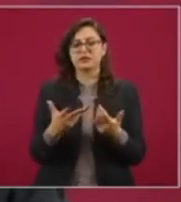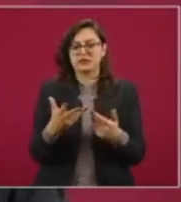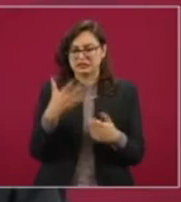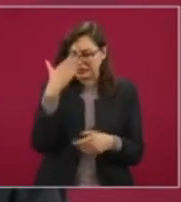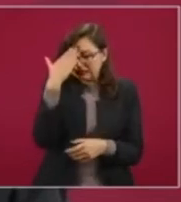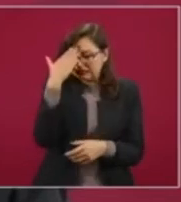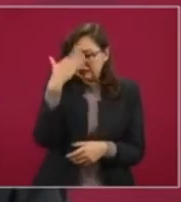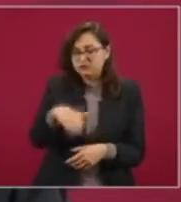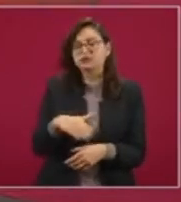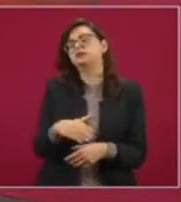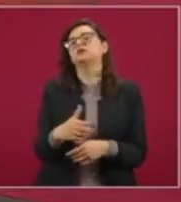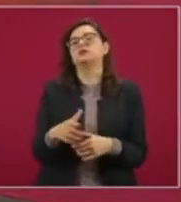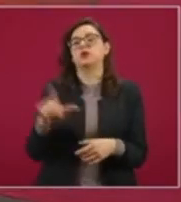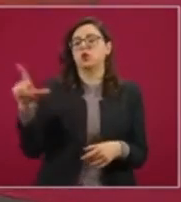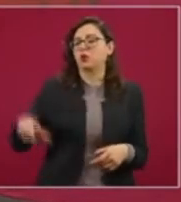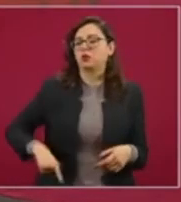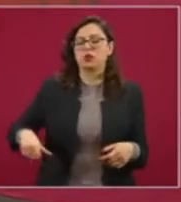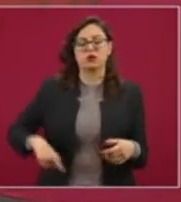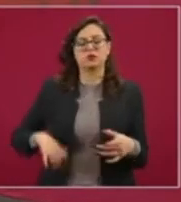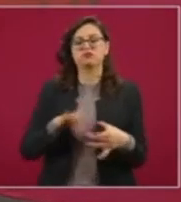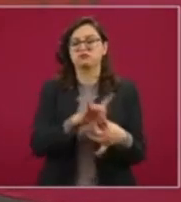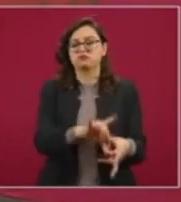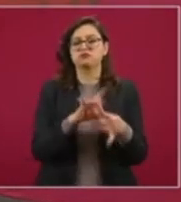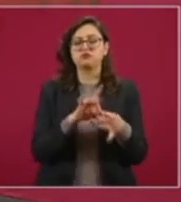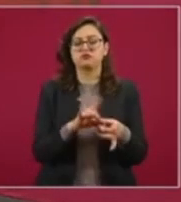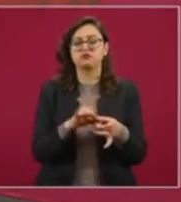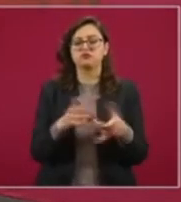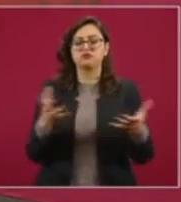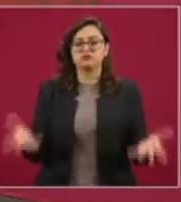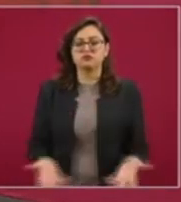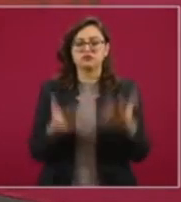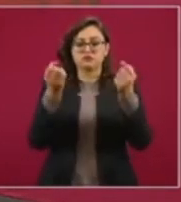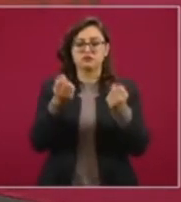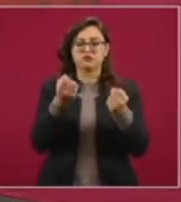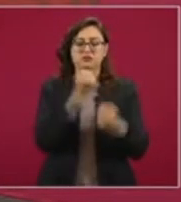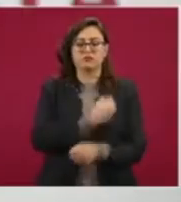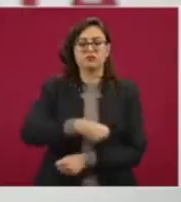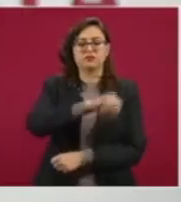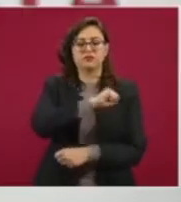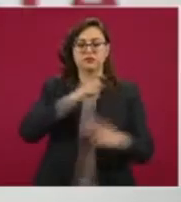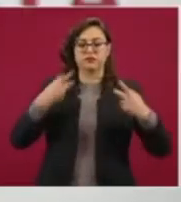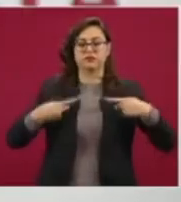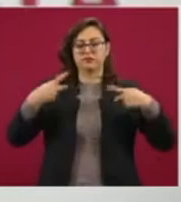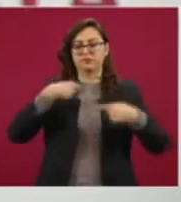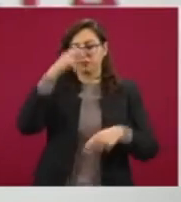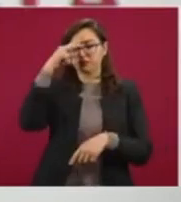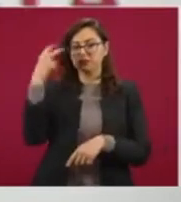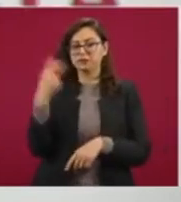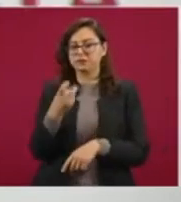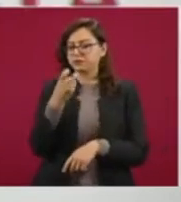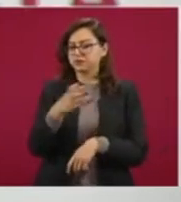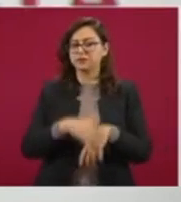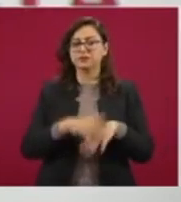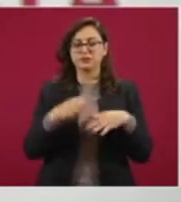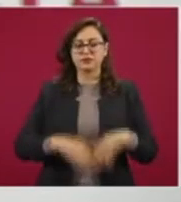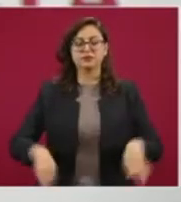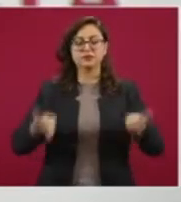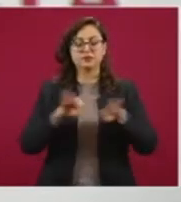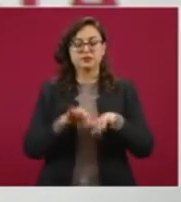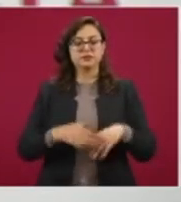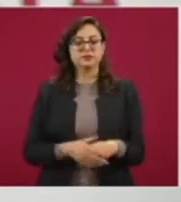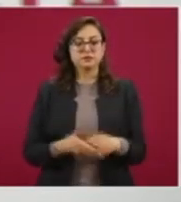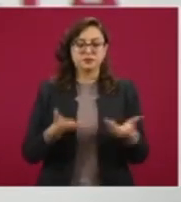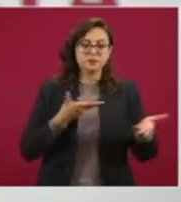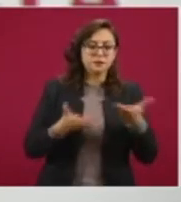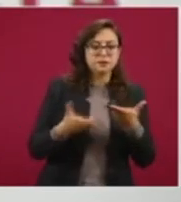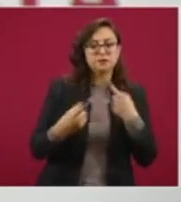las instituciones de gobierno enfocadas en mantener y recuperar la salud de los mexicanos. Reconocemos y agradecemos la apertura para este diálogo que se